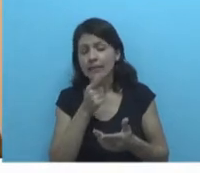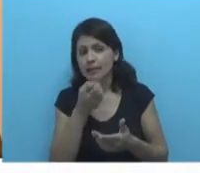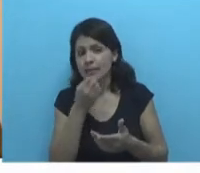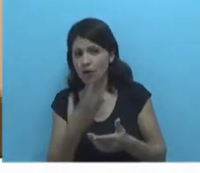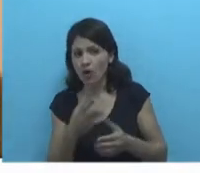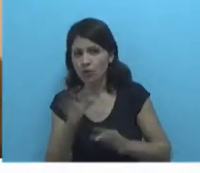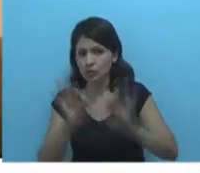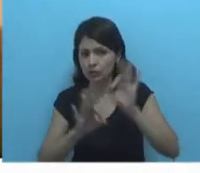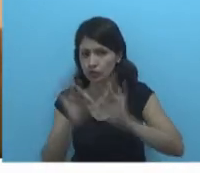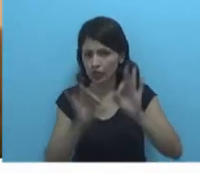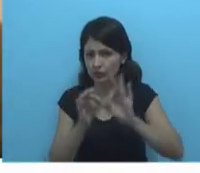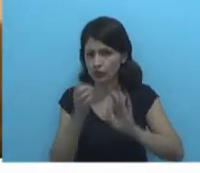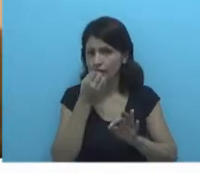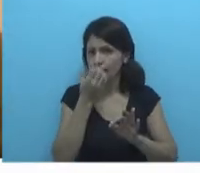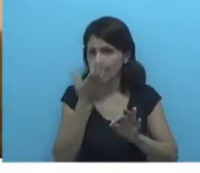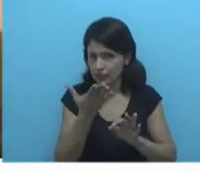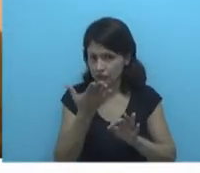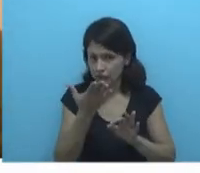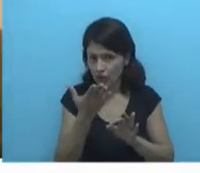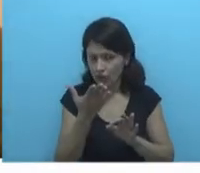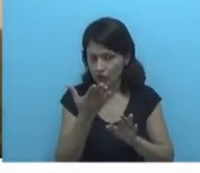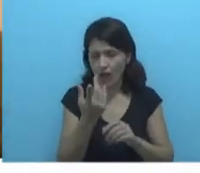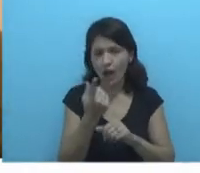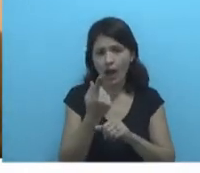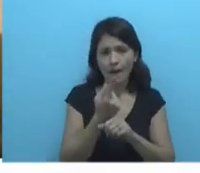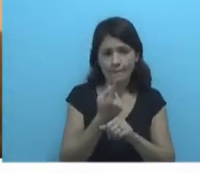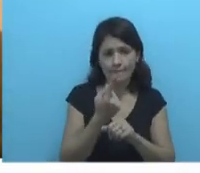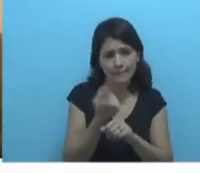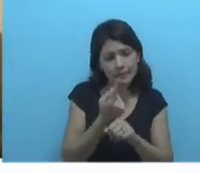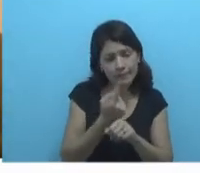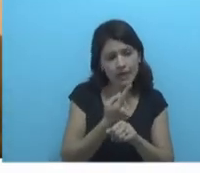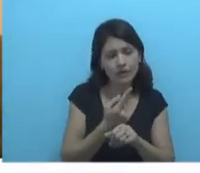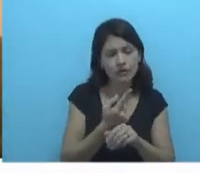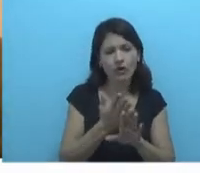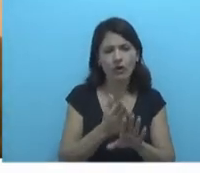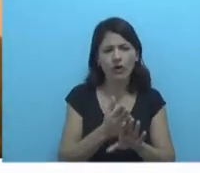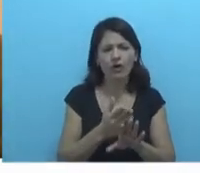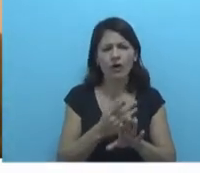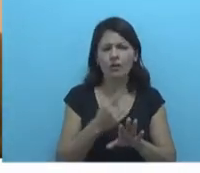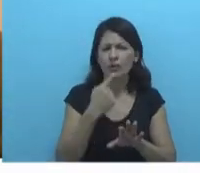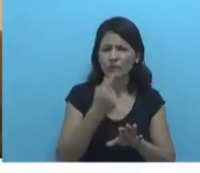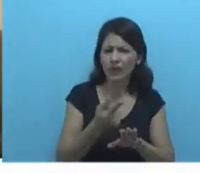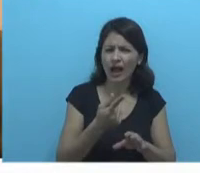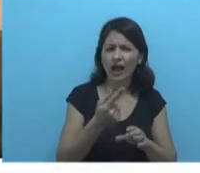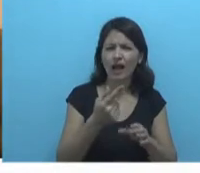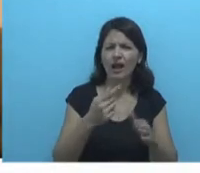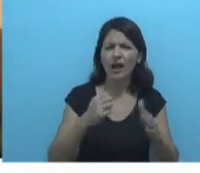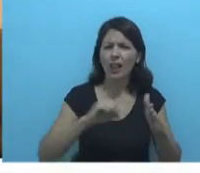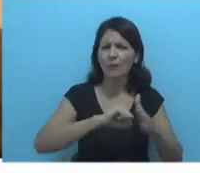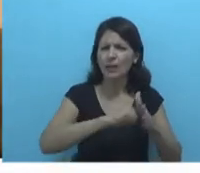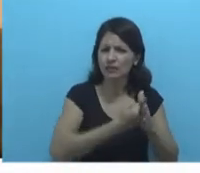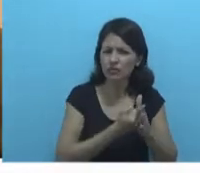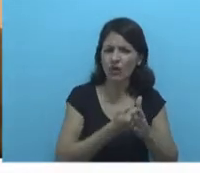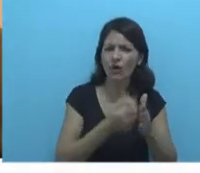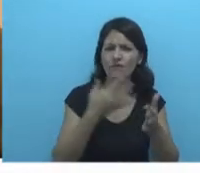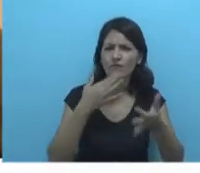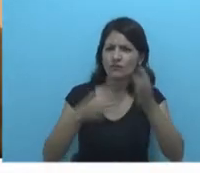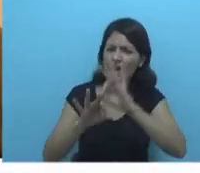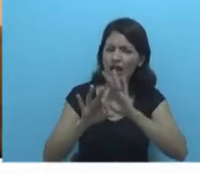declaración que, además de cuestionar el cierre de las exportaciones, hubiese